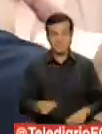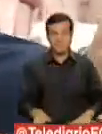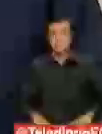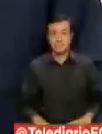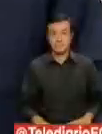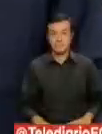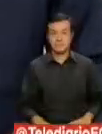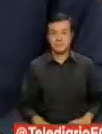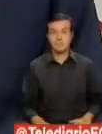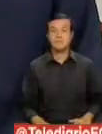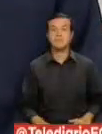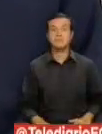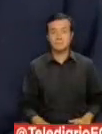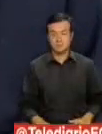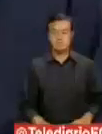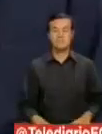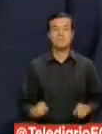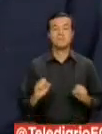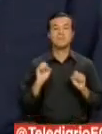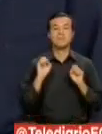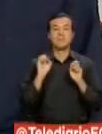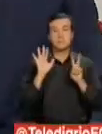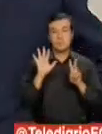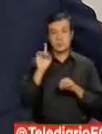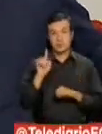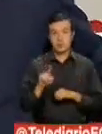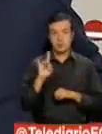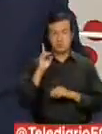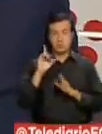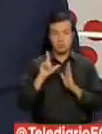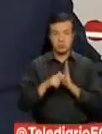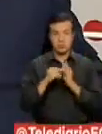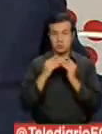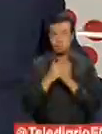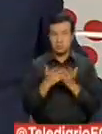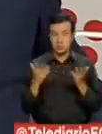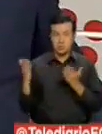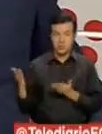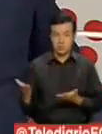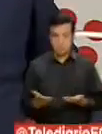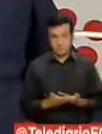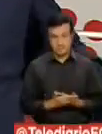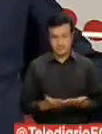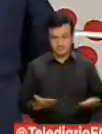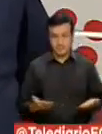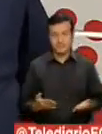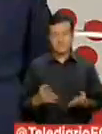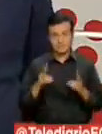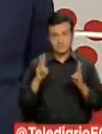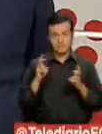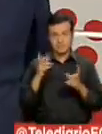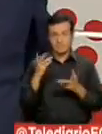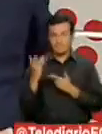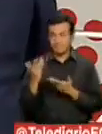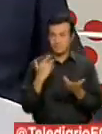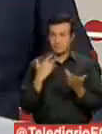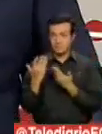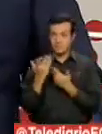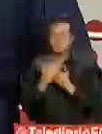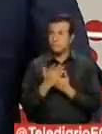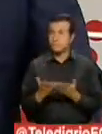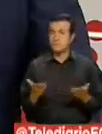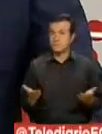Telediario. Son las 7 de la mañana con 18 minutos y este es precisamente el tema que vamos a abordar